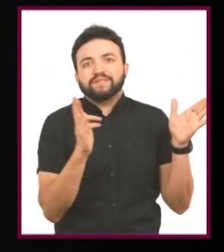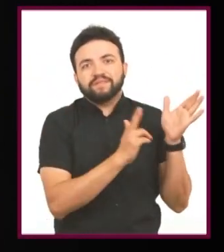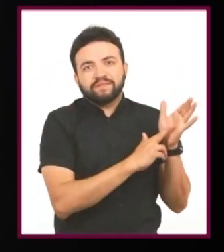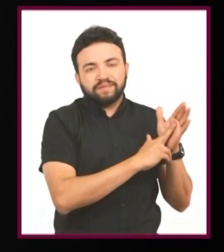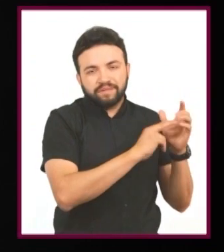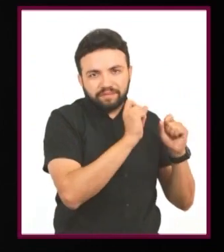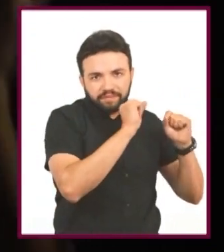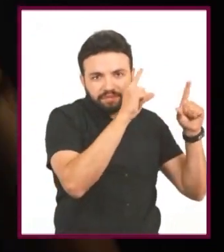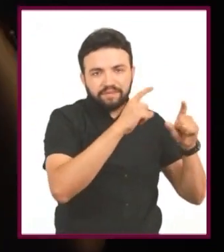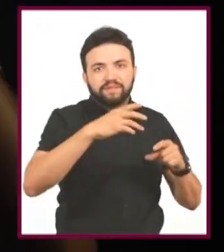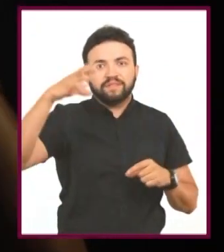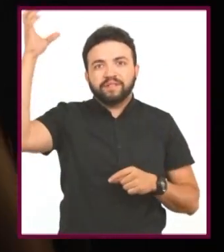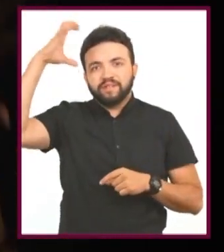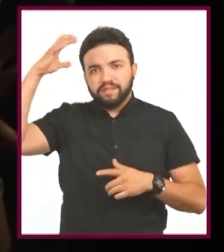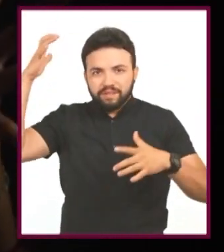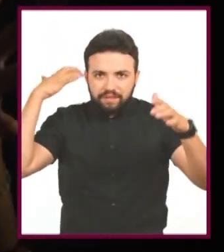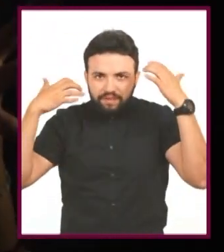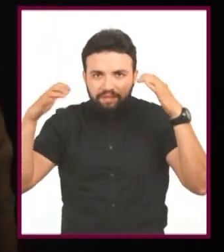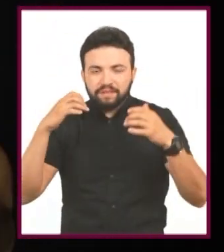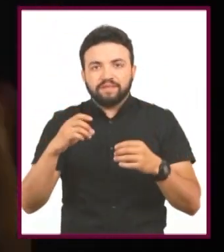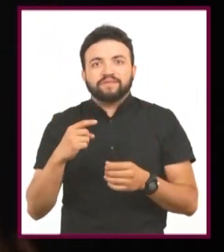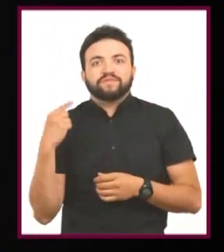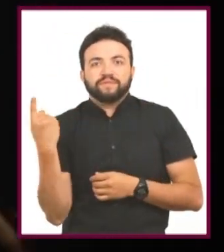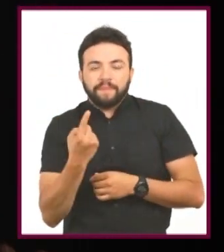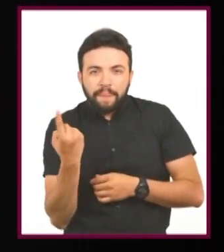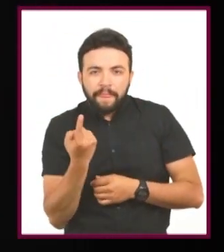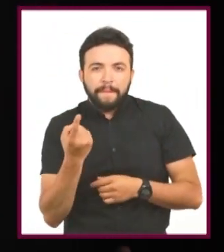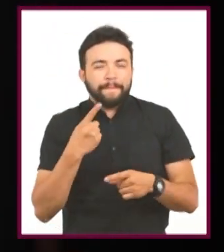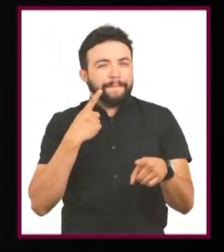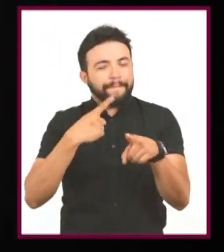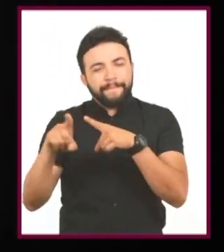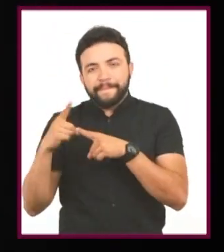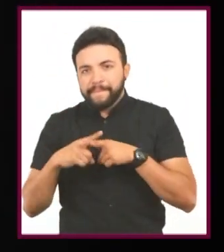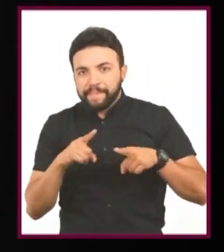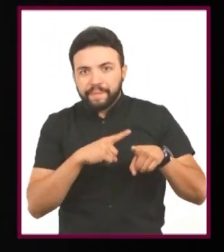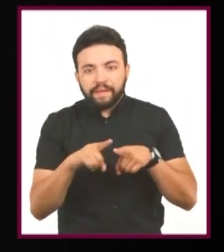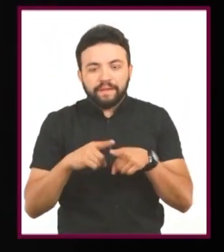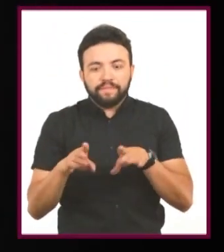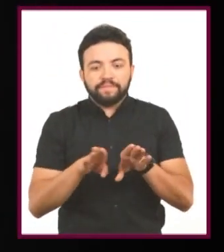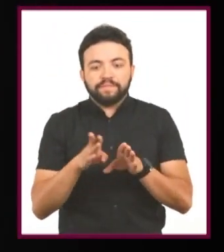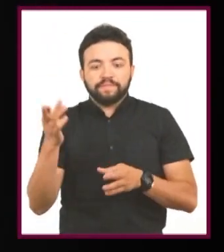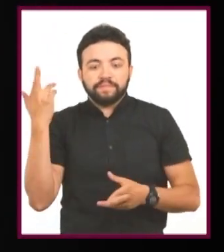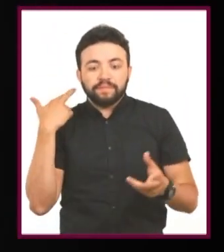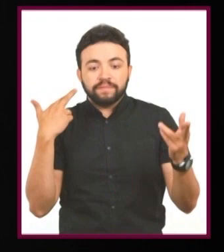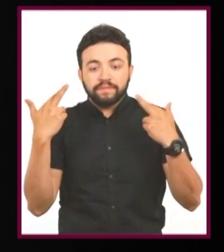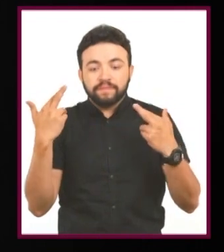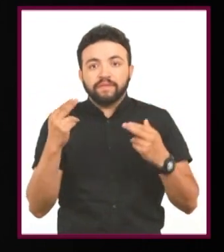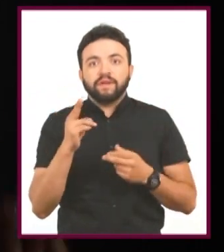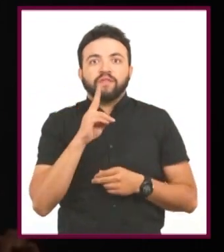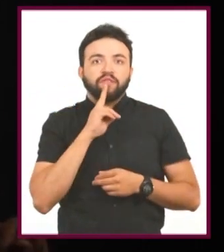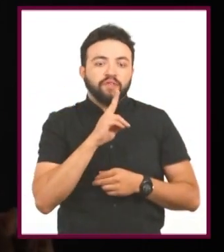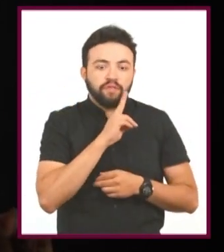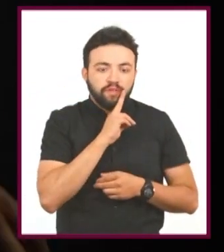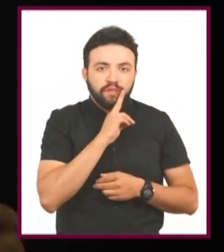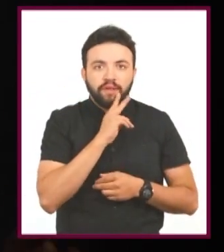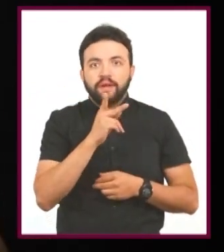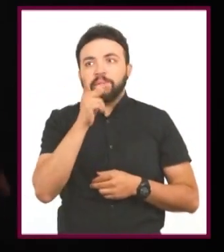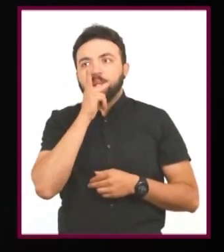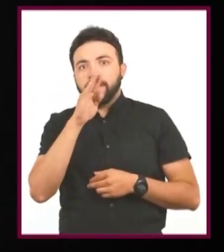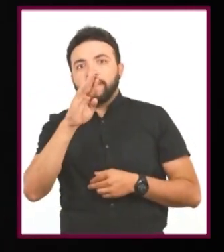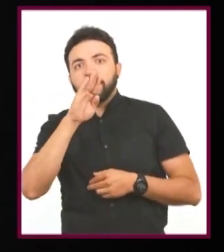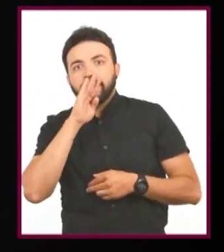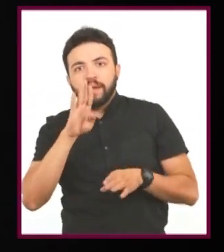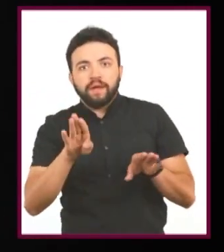de despertador, agua de la regadera, licuadora, por si desayunamos un licuadito de plátano, noticias, si